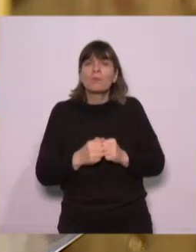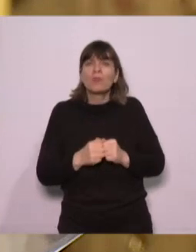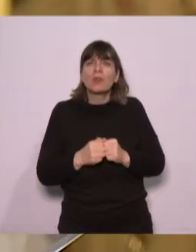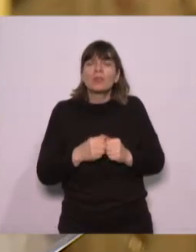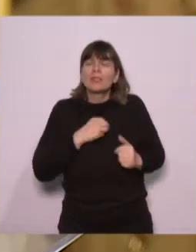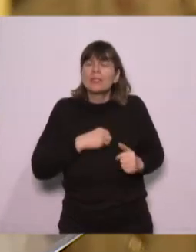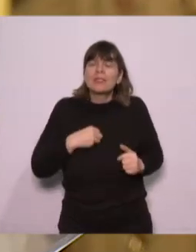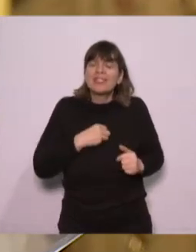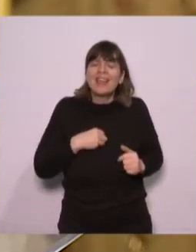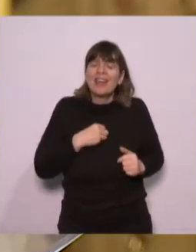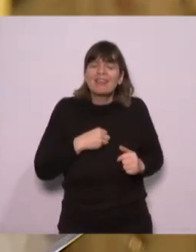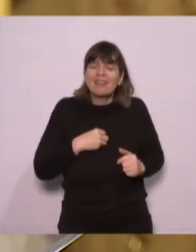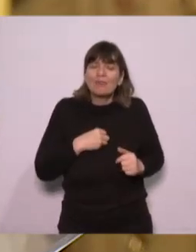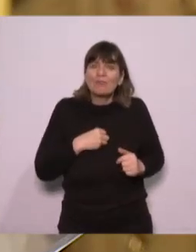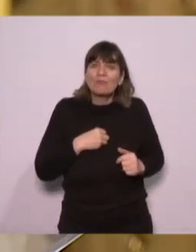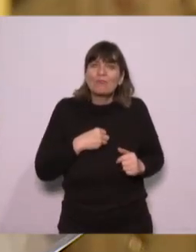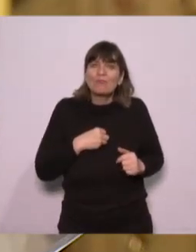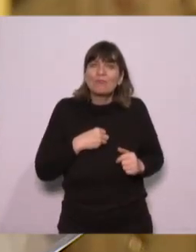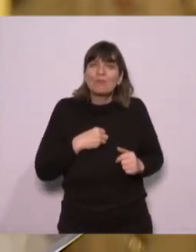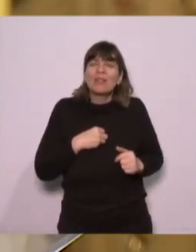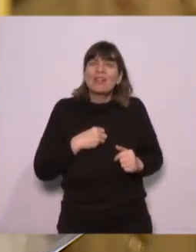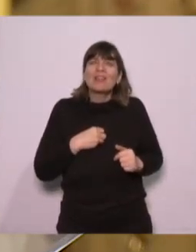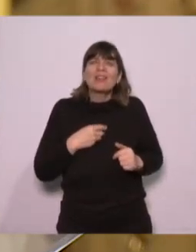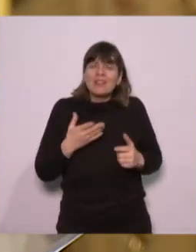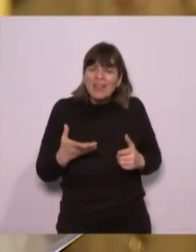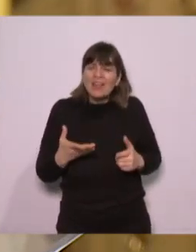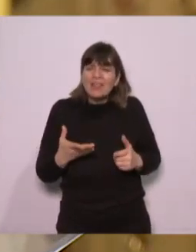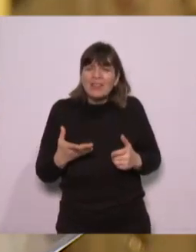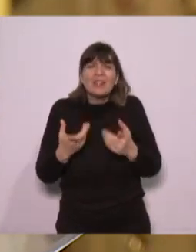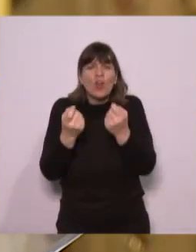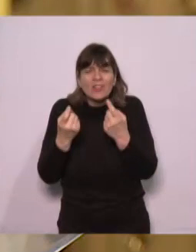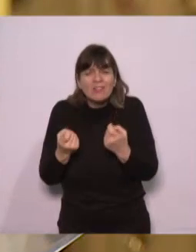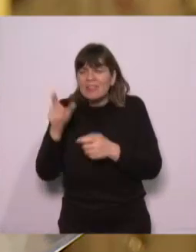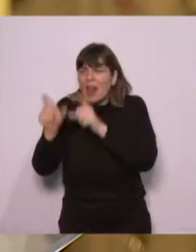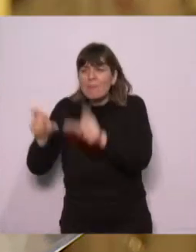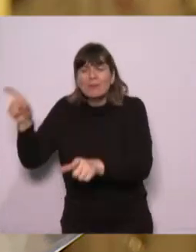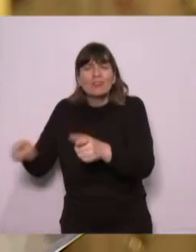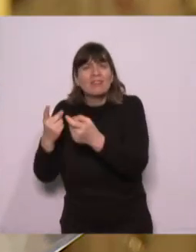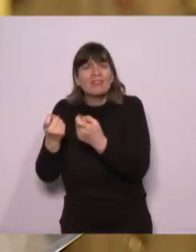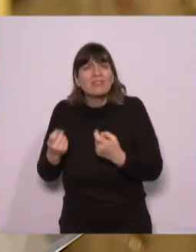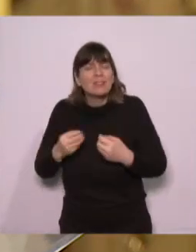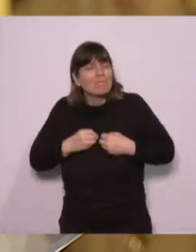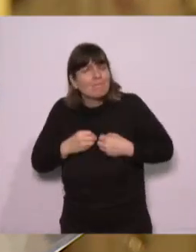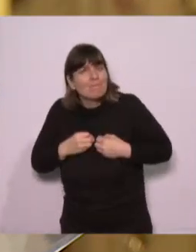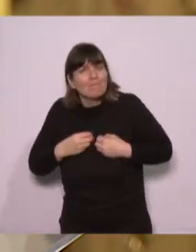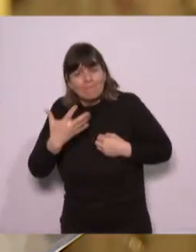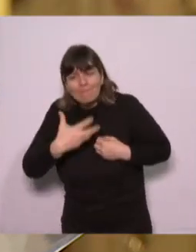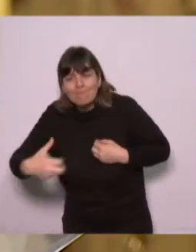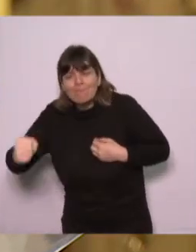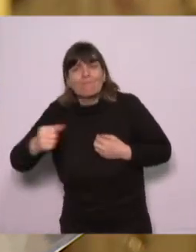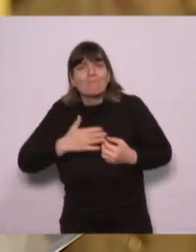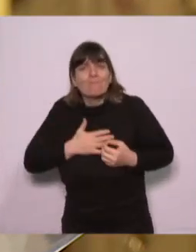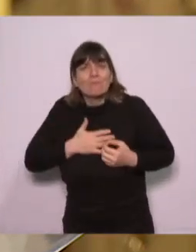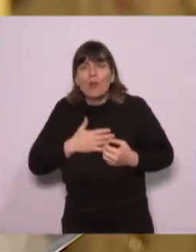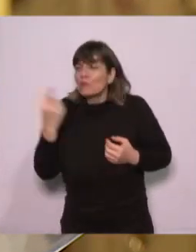va sintiendo que su sensibilidad hacia los necesitados y hacia los que están